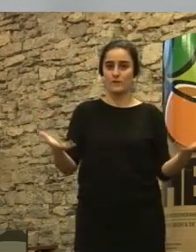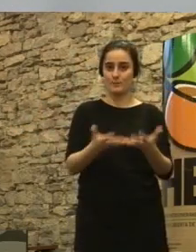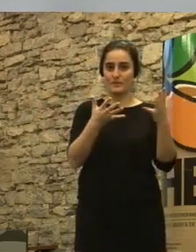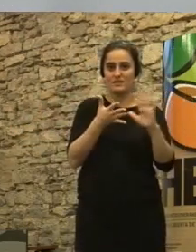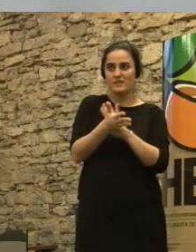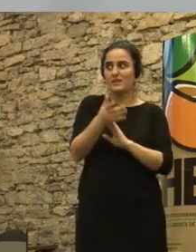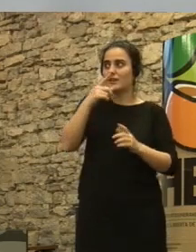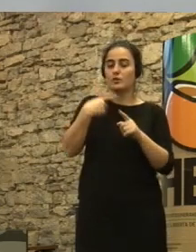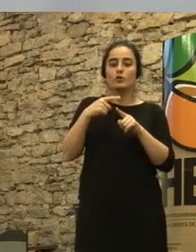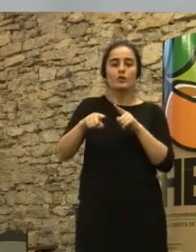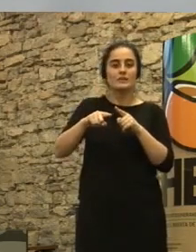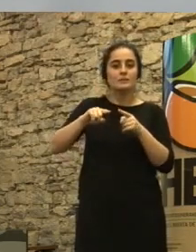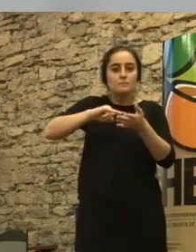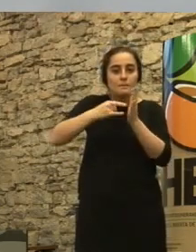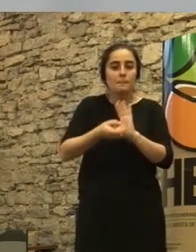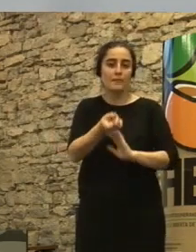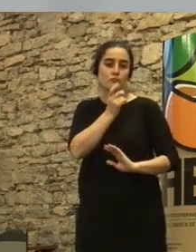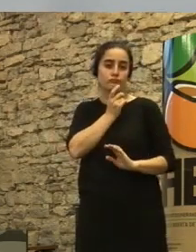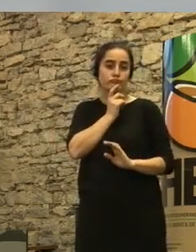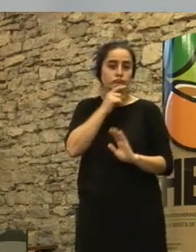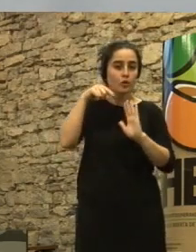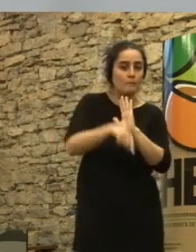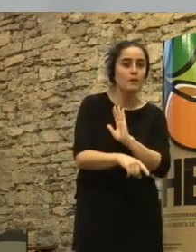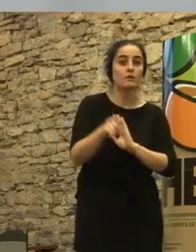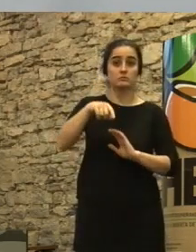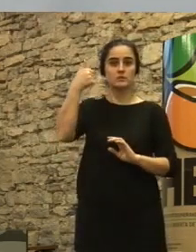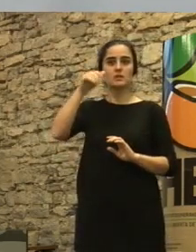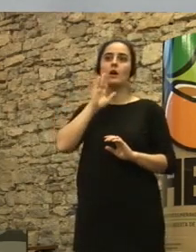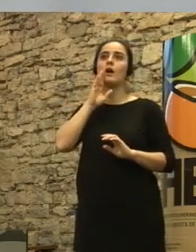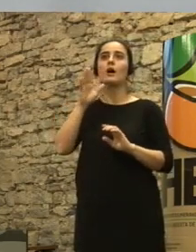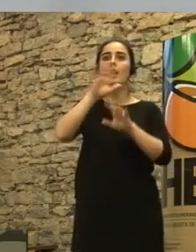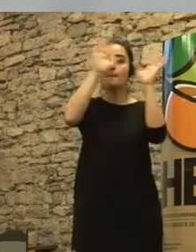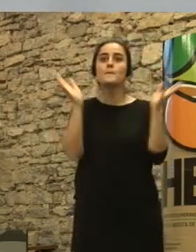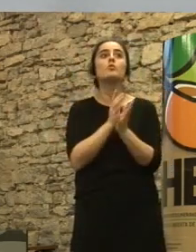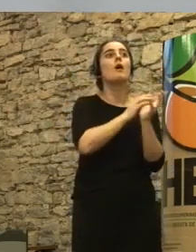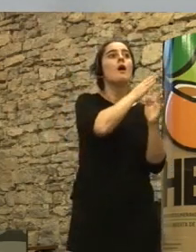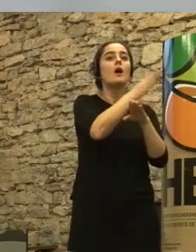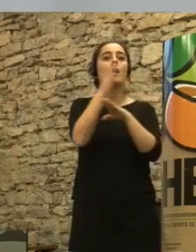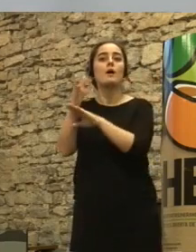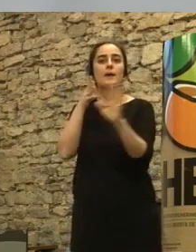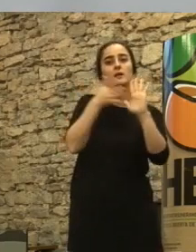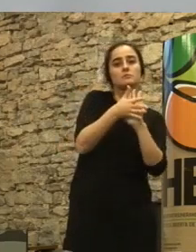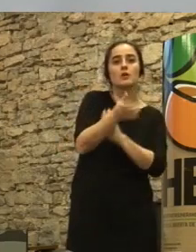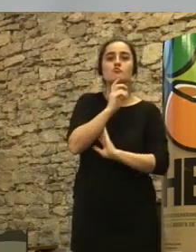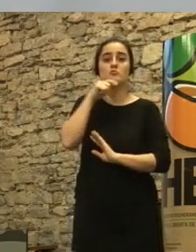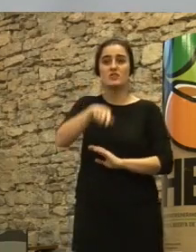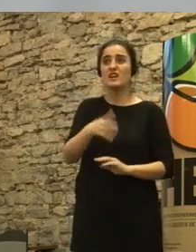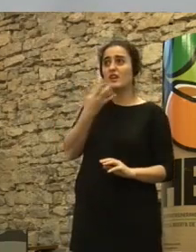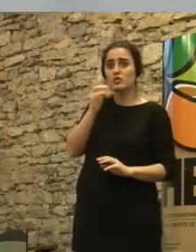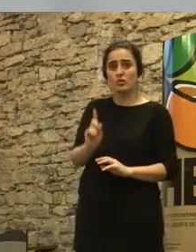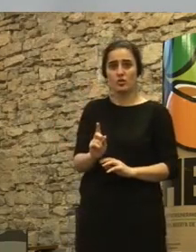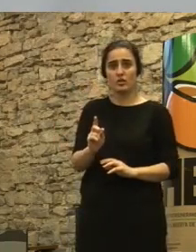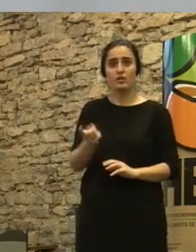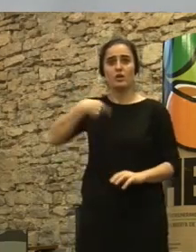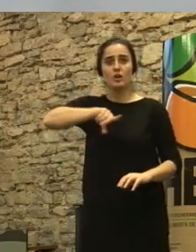en España. Este señor va en todo el mundo a explicar cómo se hace. Y aquí nadie le conoce. Entonces hacemos eventos para que los nombrados de cada